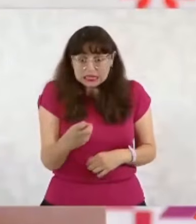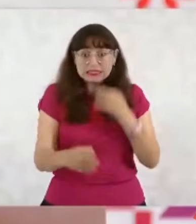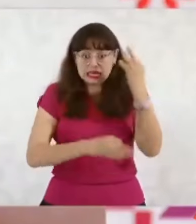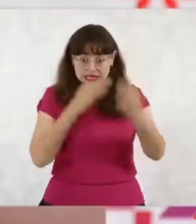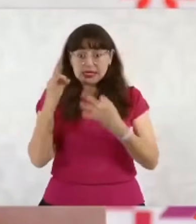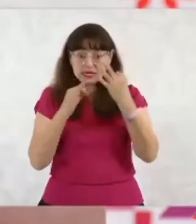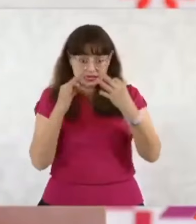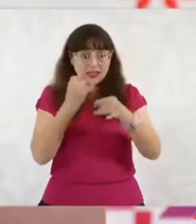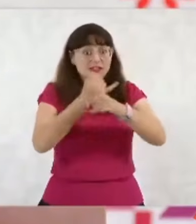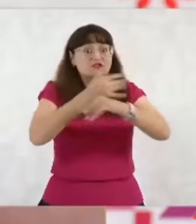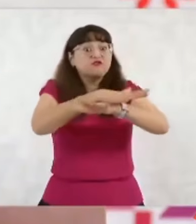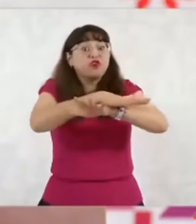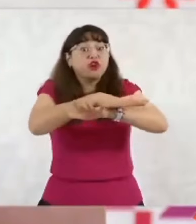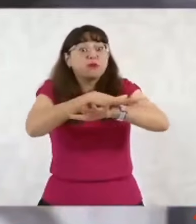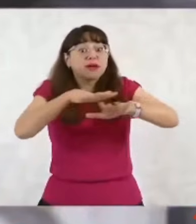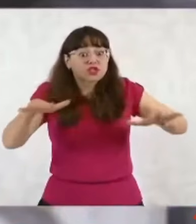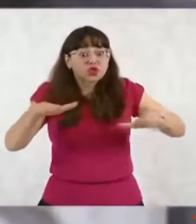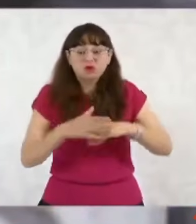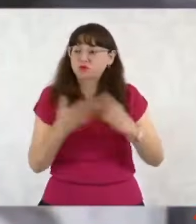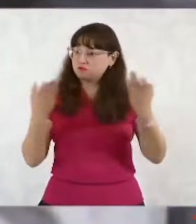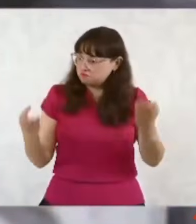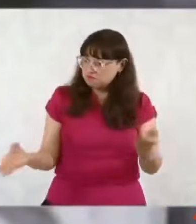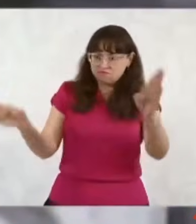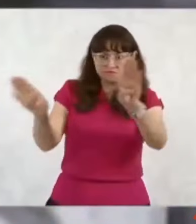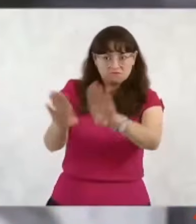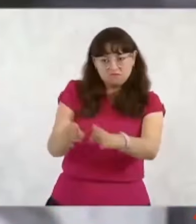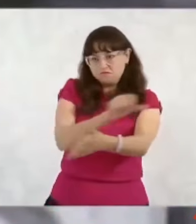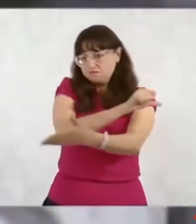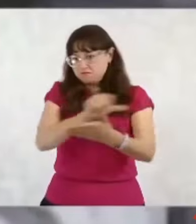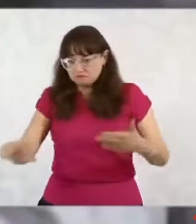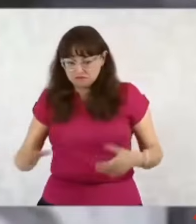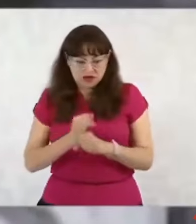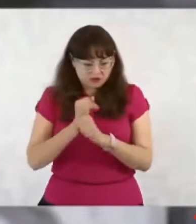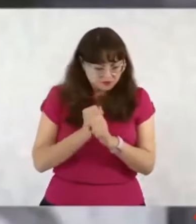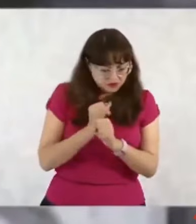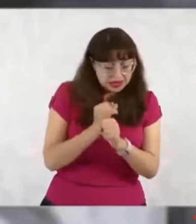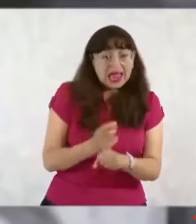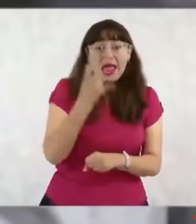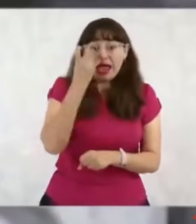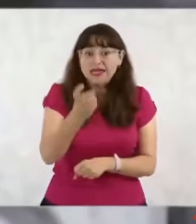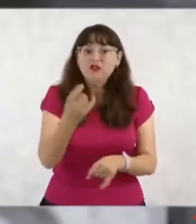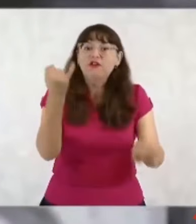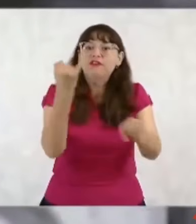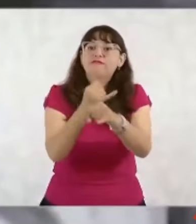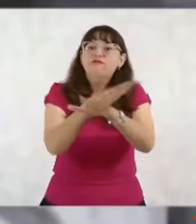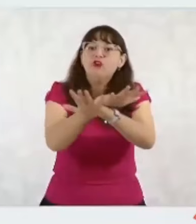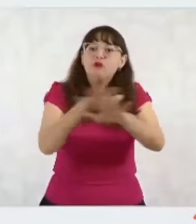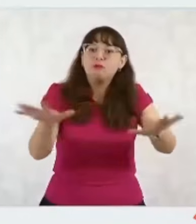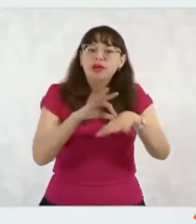Esa es la información. Se clausuró y se están haciendo las investigaciones. Hay detenidos.